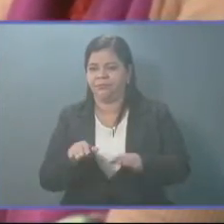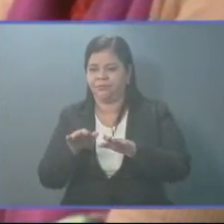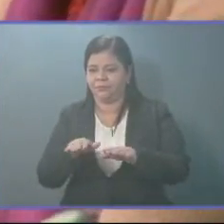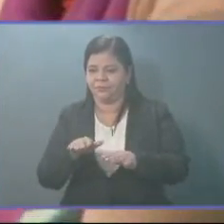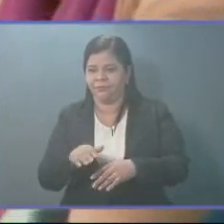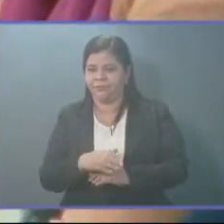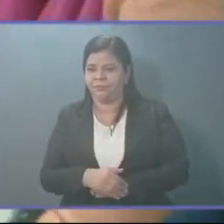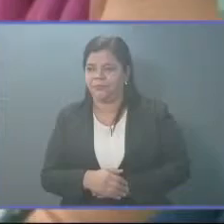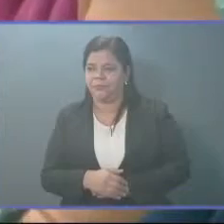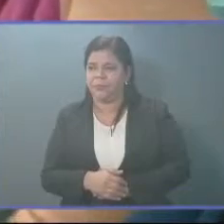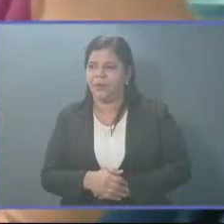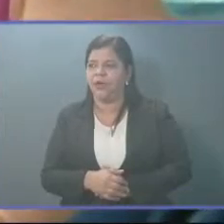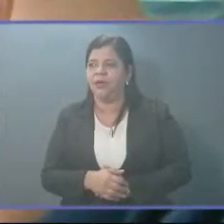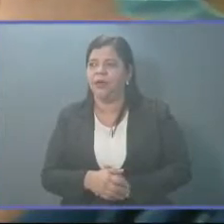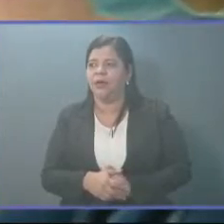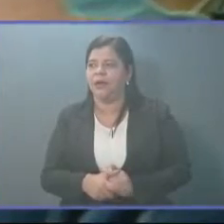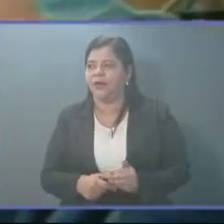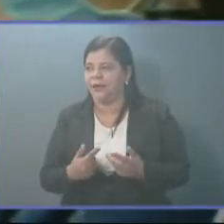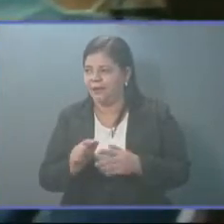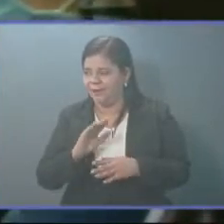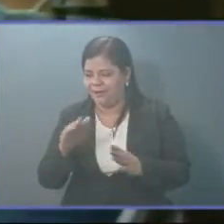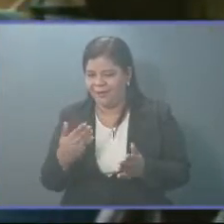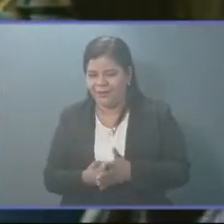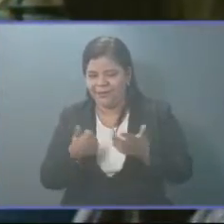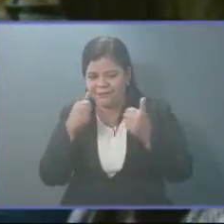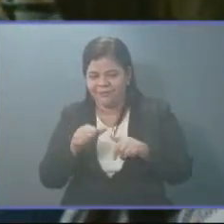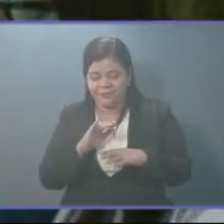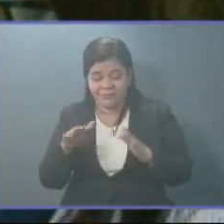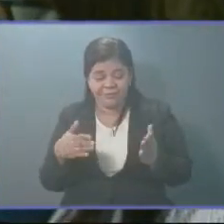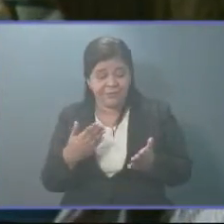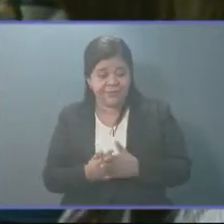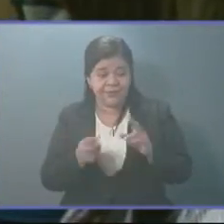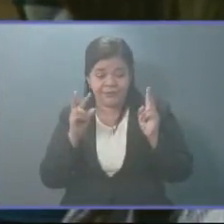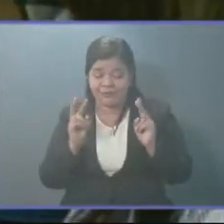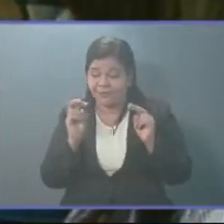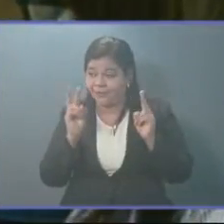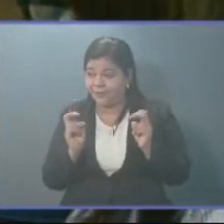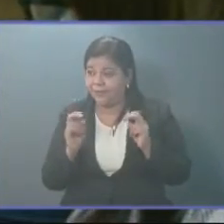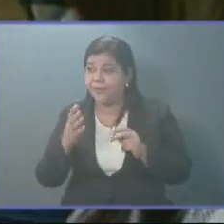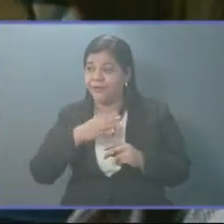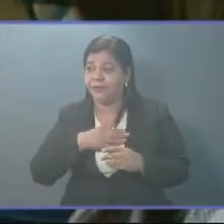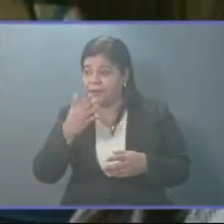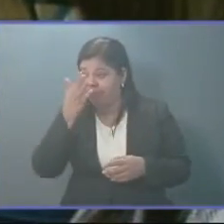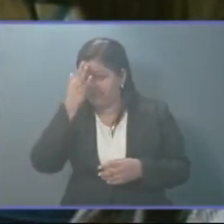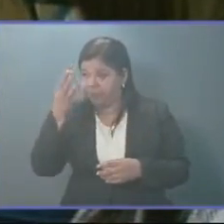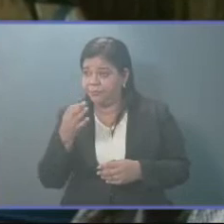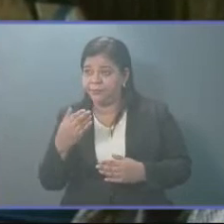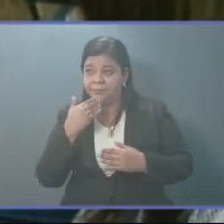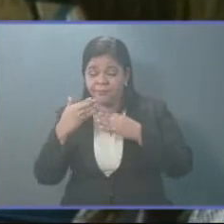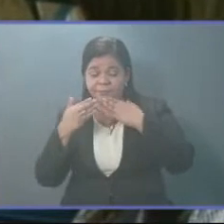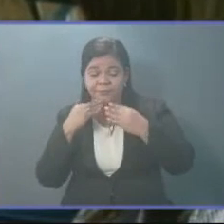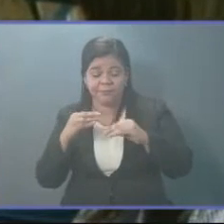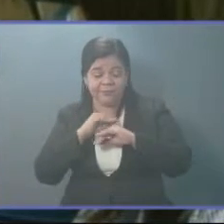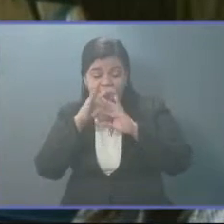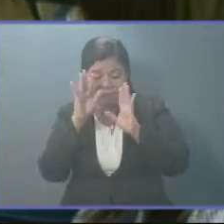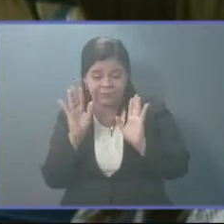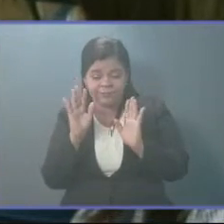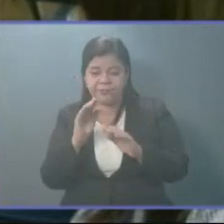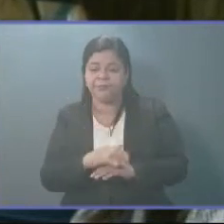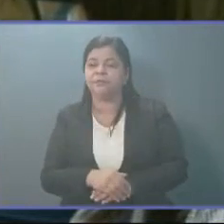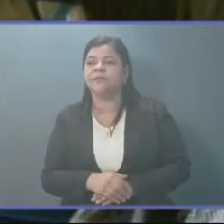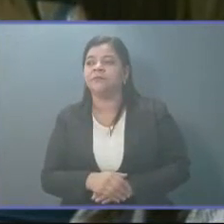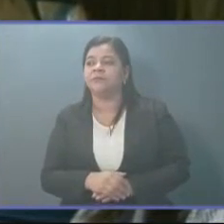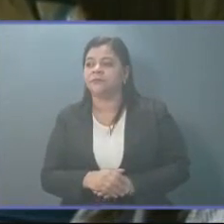Gracias, muy buenos días a todos. Con respecto a este tema, yo considero de que la interpretación auténtica sí es